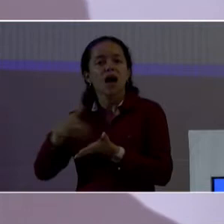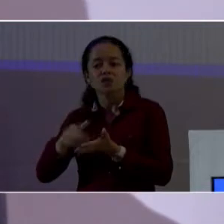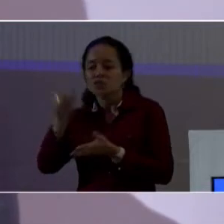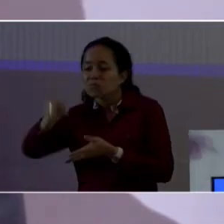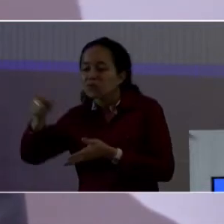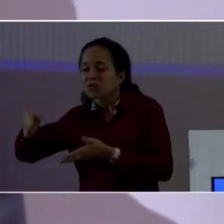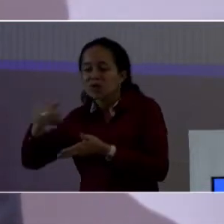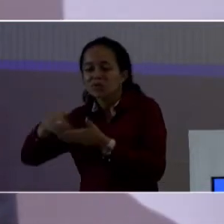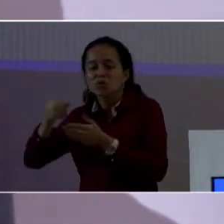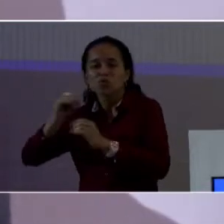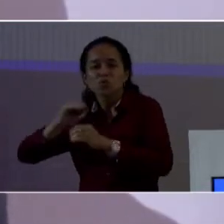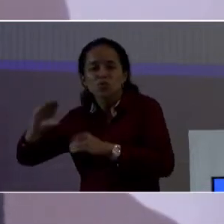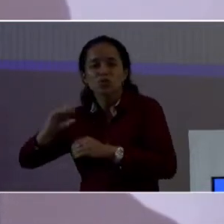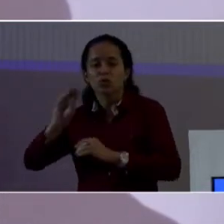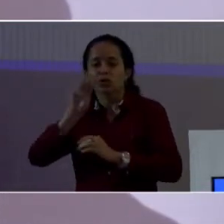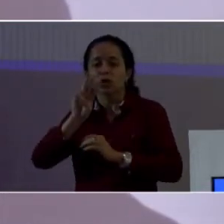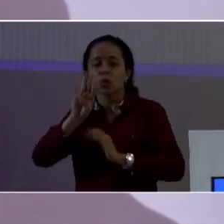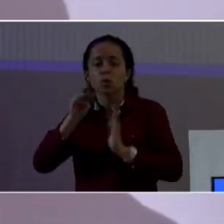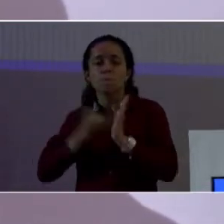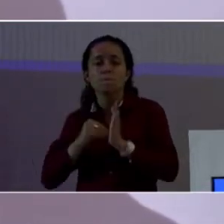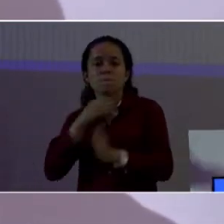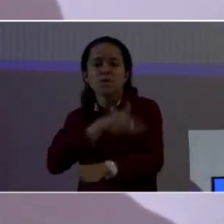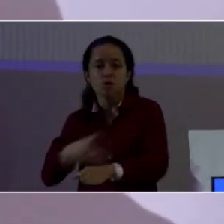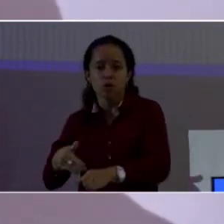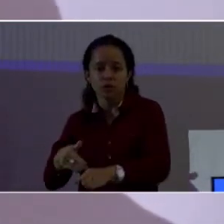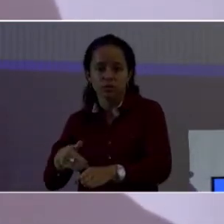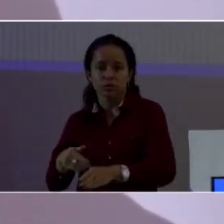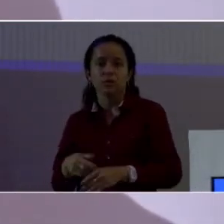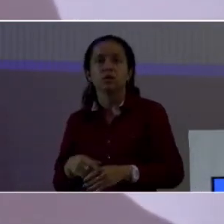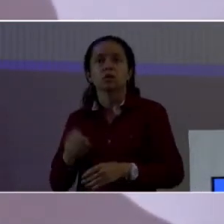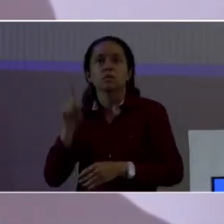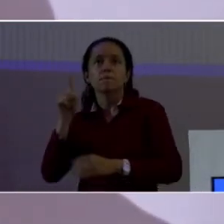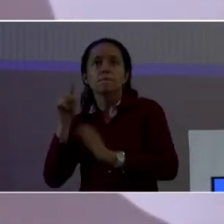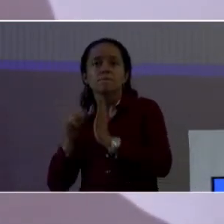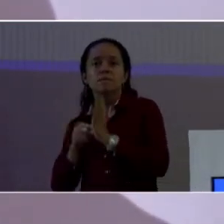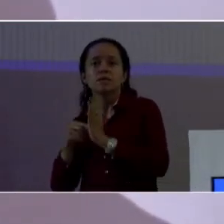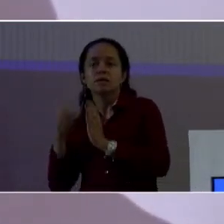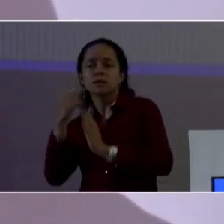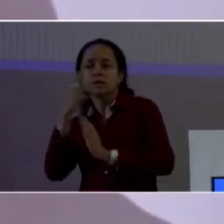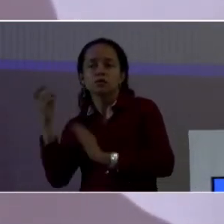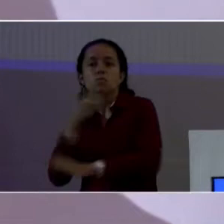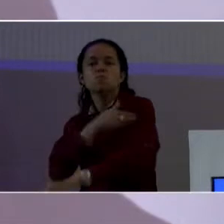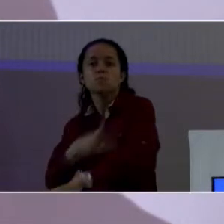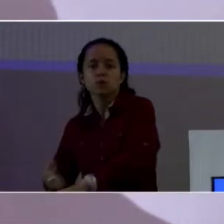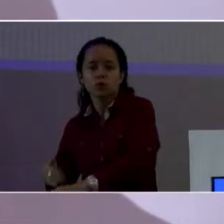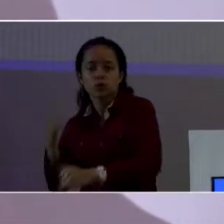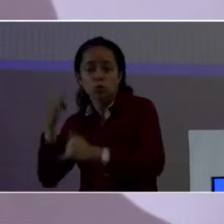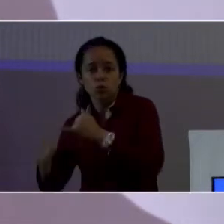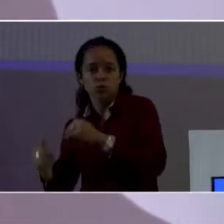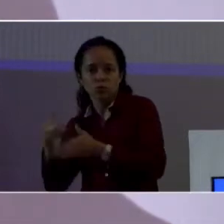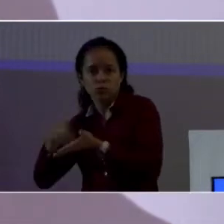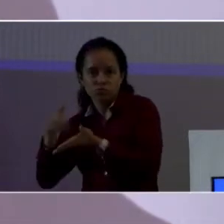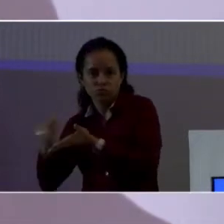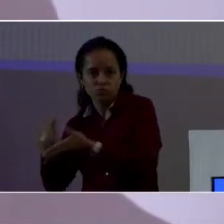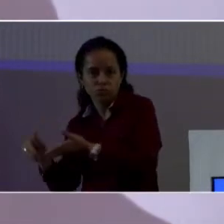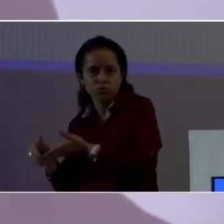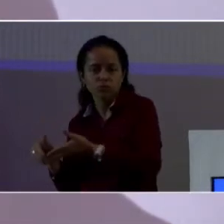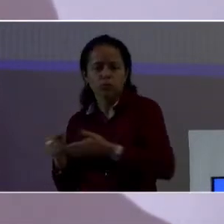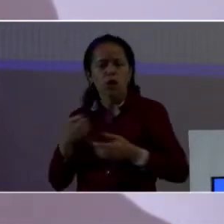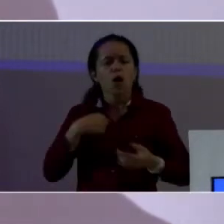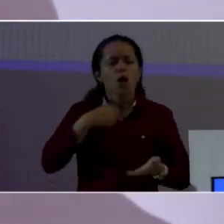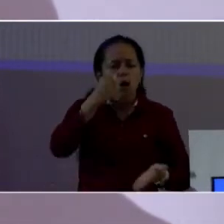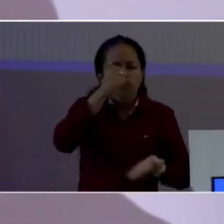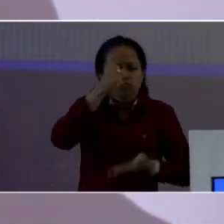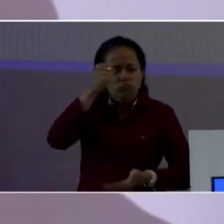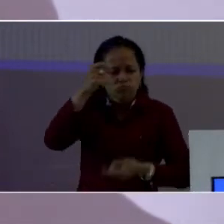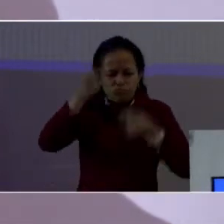personal, 34 mil millones. Y en inversión, por el orden de 1.300 millones. Ahora bien, ¿cómo se hizo la ejecución presupuestal?